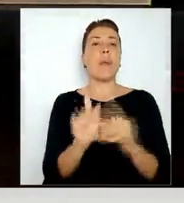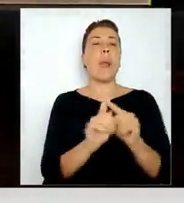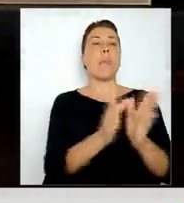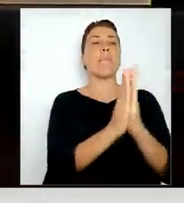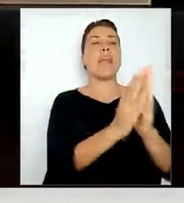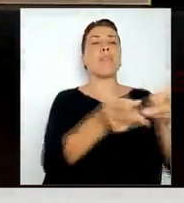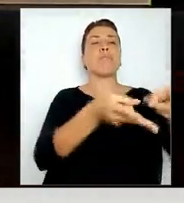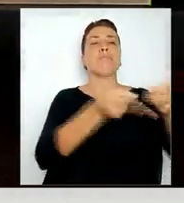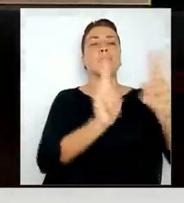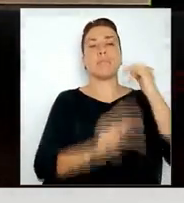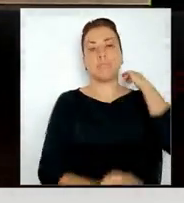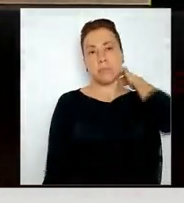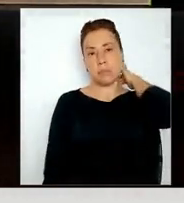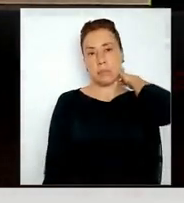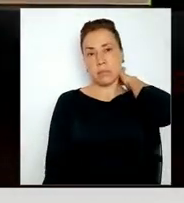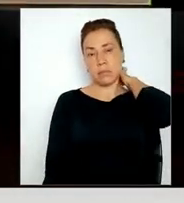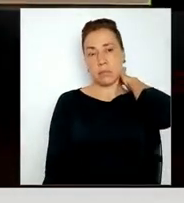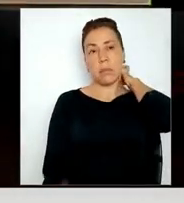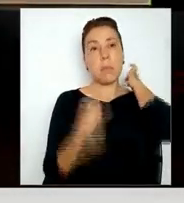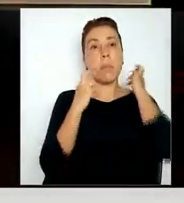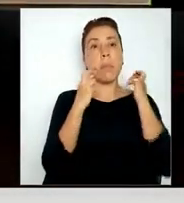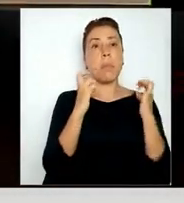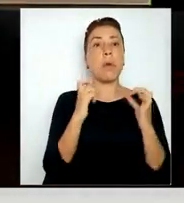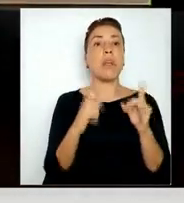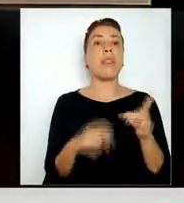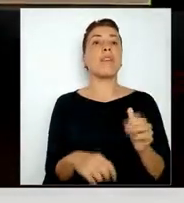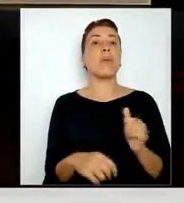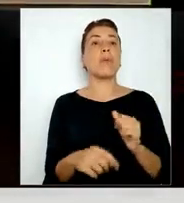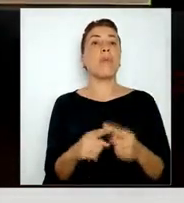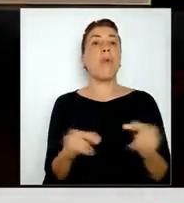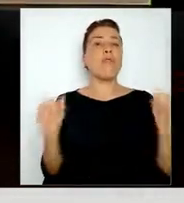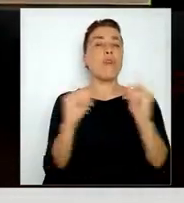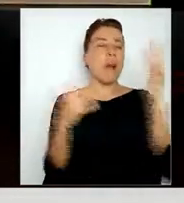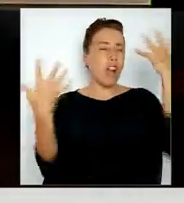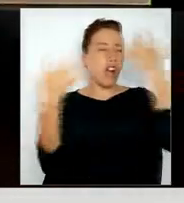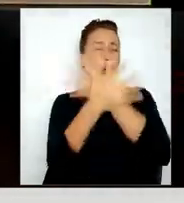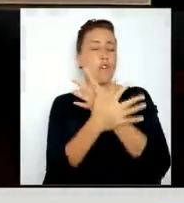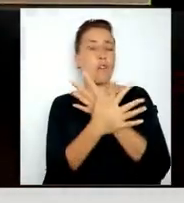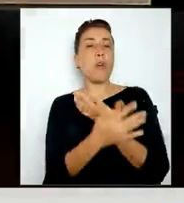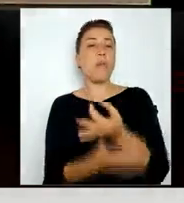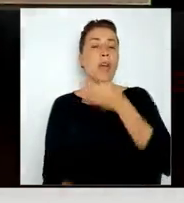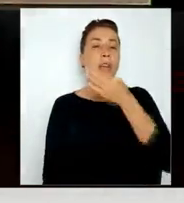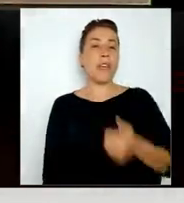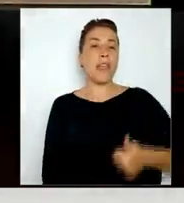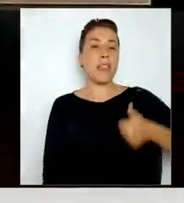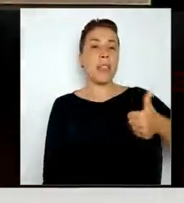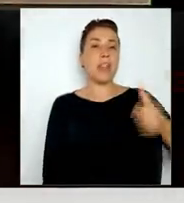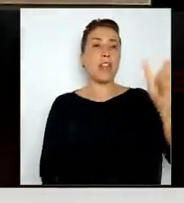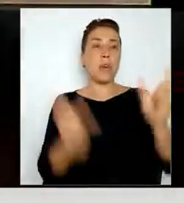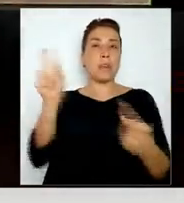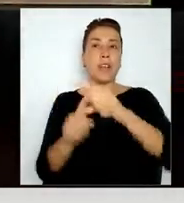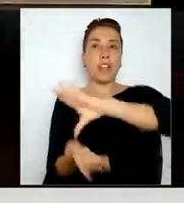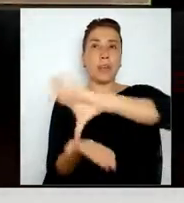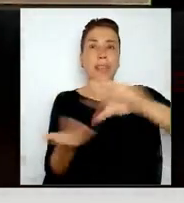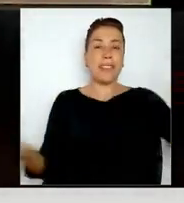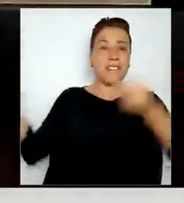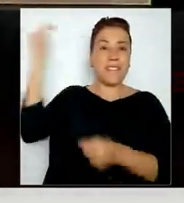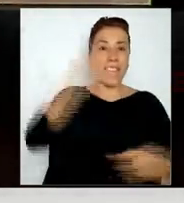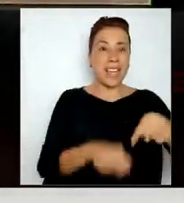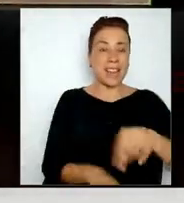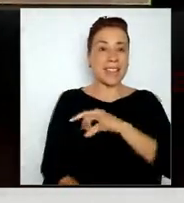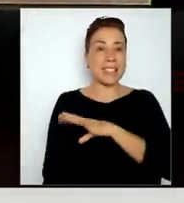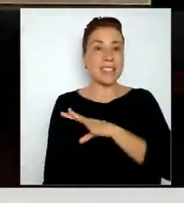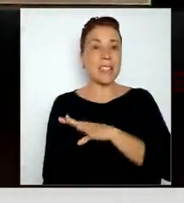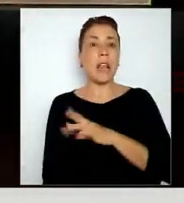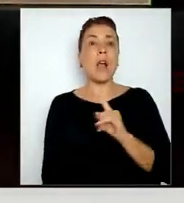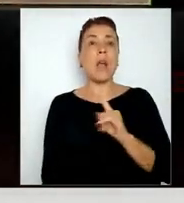porque sujetarlo a mecanismos difusos como los que está señalando el director de migración nos hace creer fehacientemente